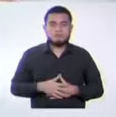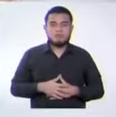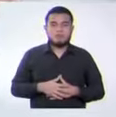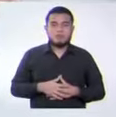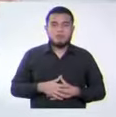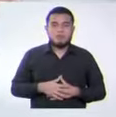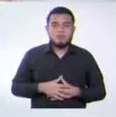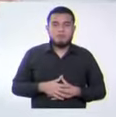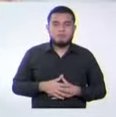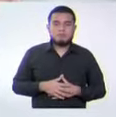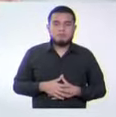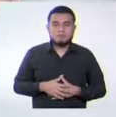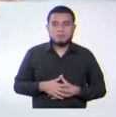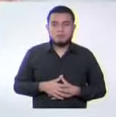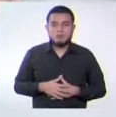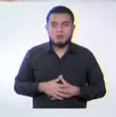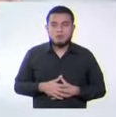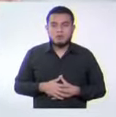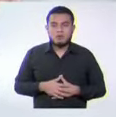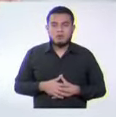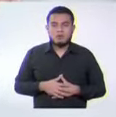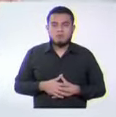nuevamente.